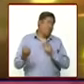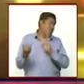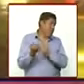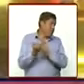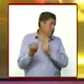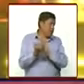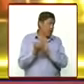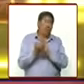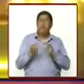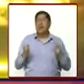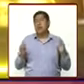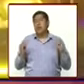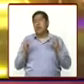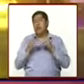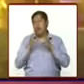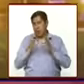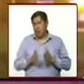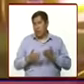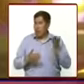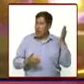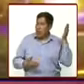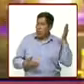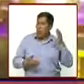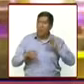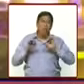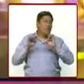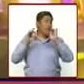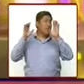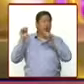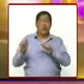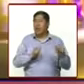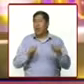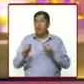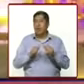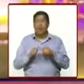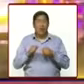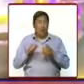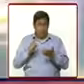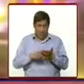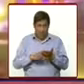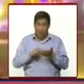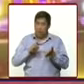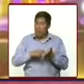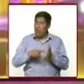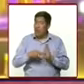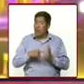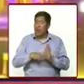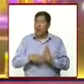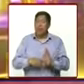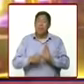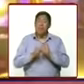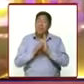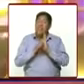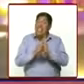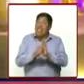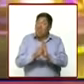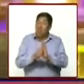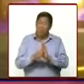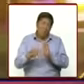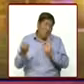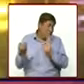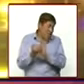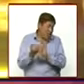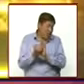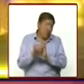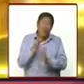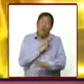del municipio paseño. Por eso es que hacemos esta magnífica actividad, porque la chola paseña significa el símbolo, el ícono de la fuerza